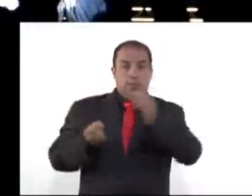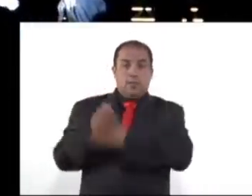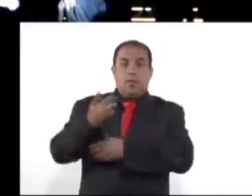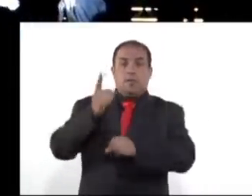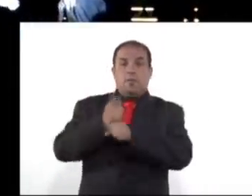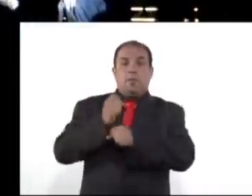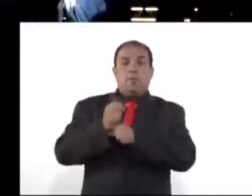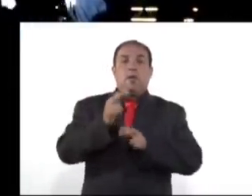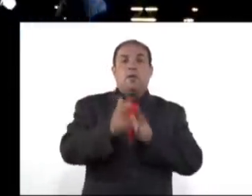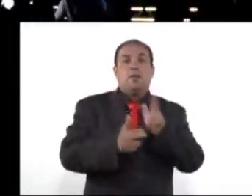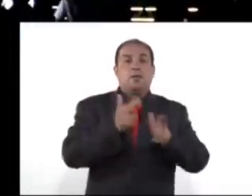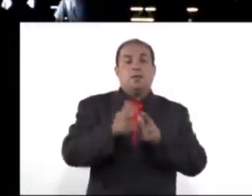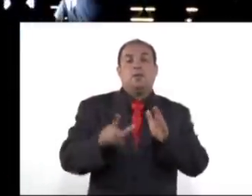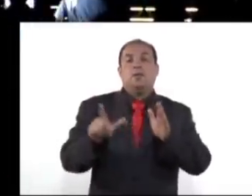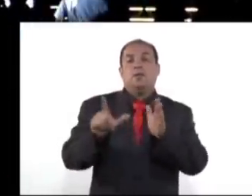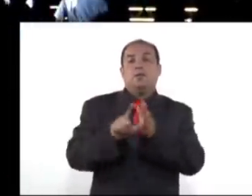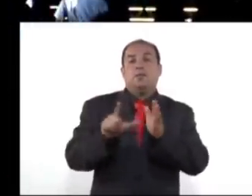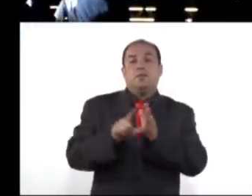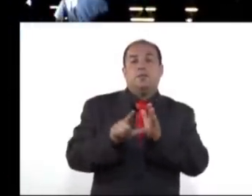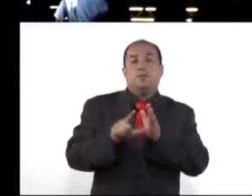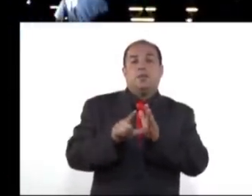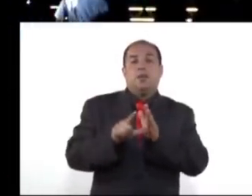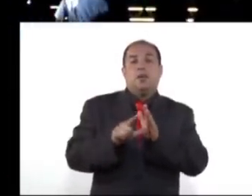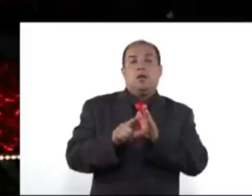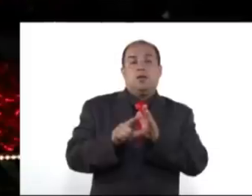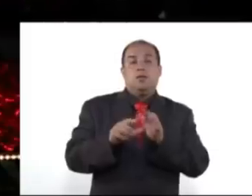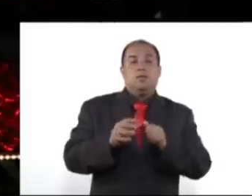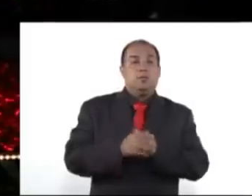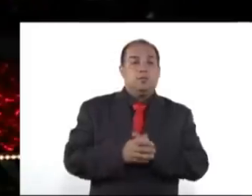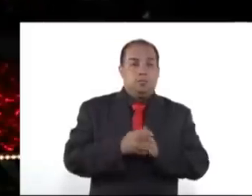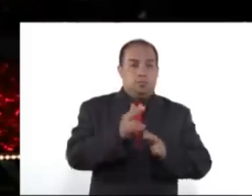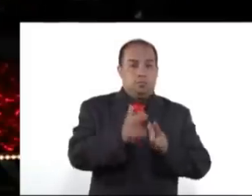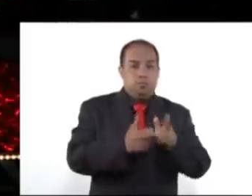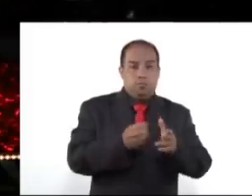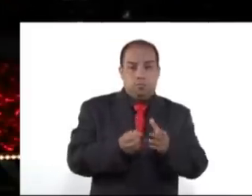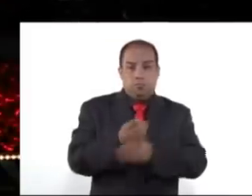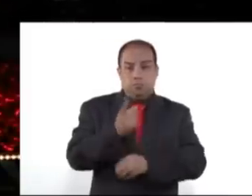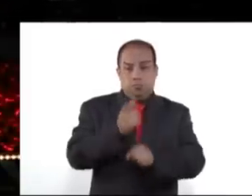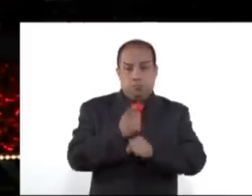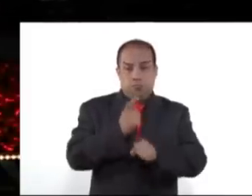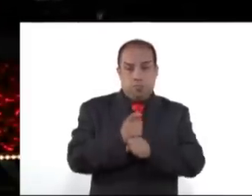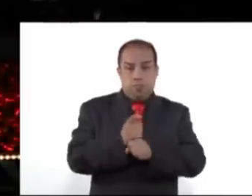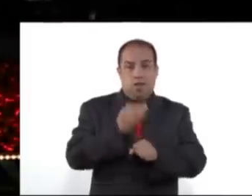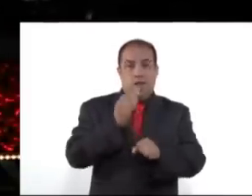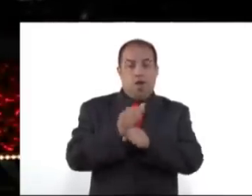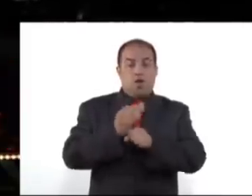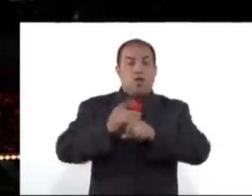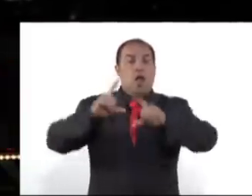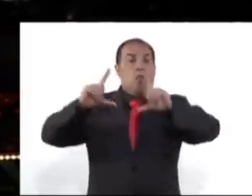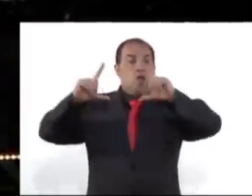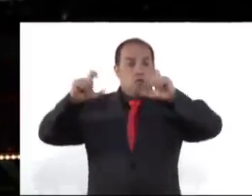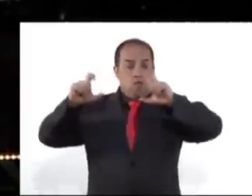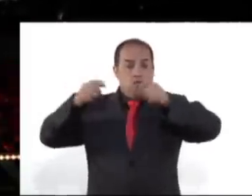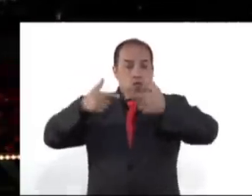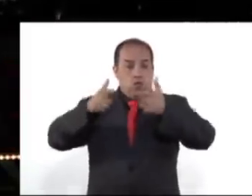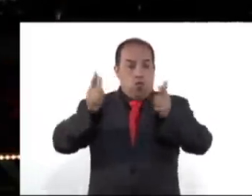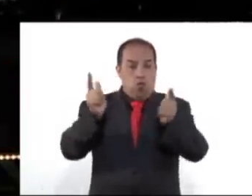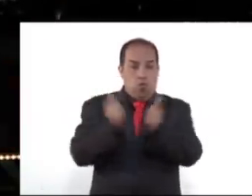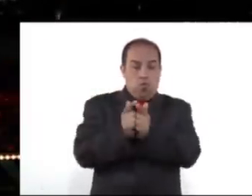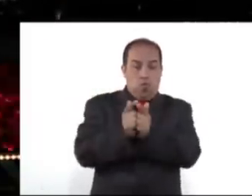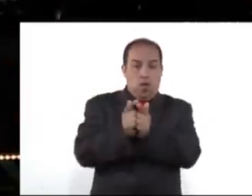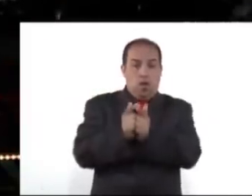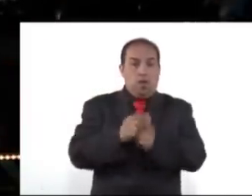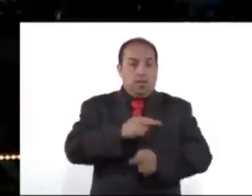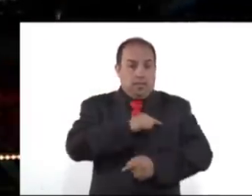Del primer tren Nuevo de línea Y vamos a tomar Una foto Grupal Entre la parte China